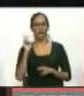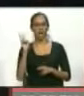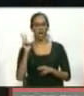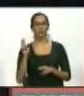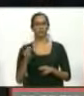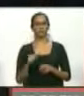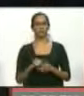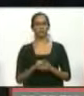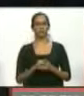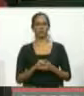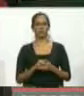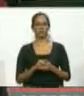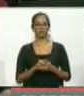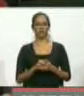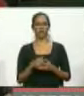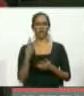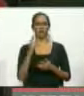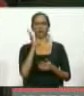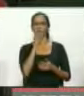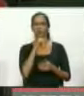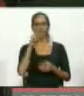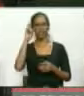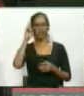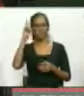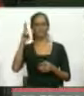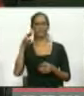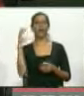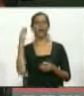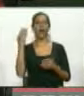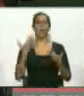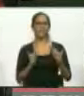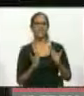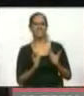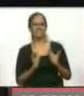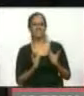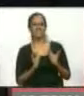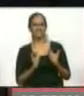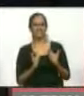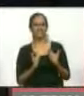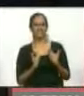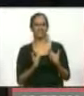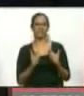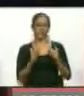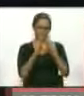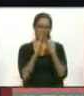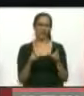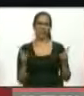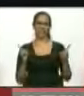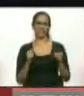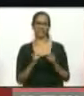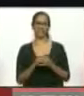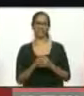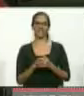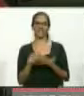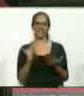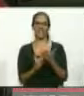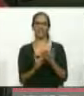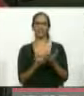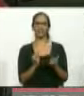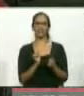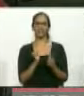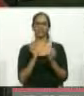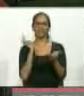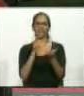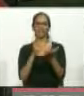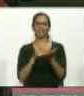calidad al único que no respeta en colombia a me ha solicitado esto esto ya esté aquí